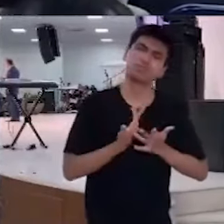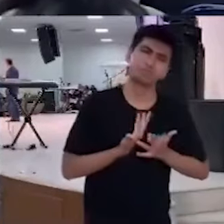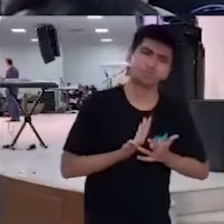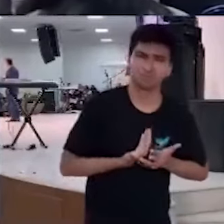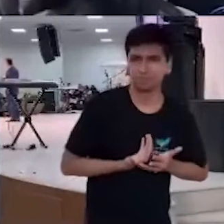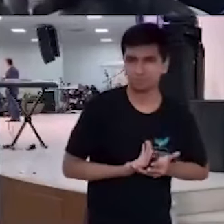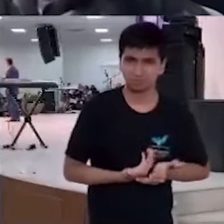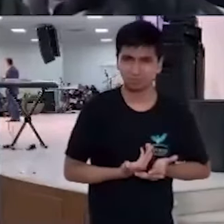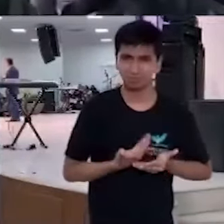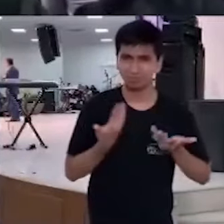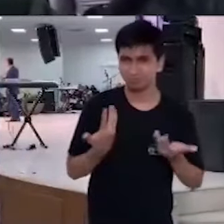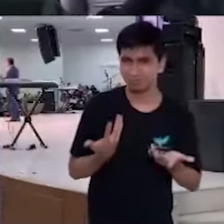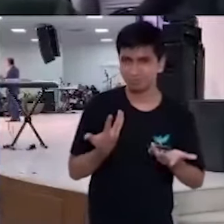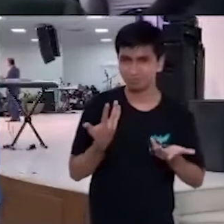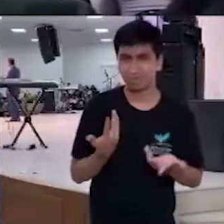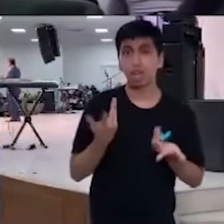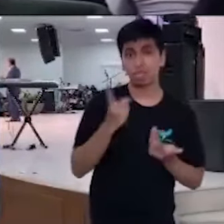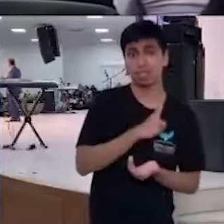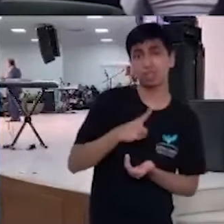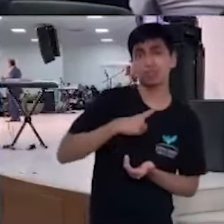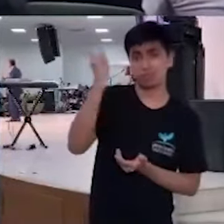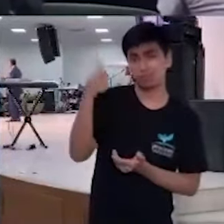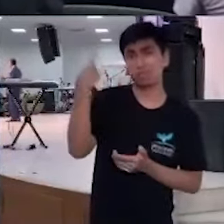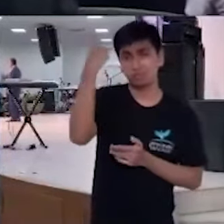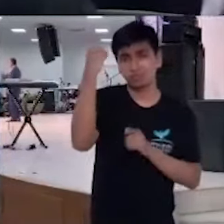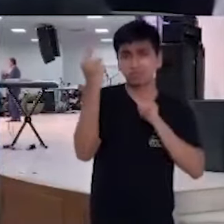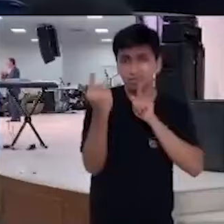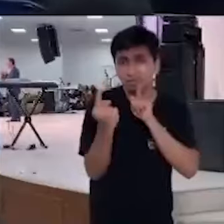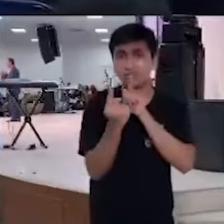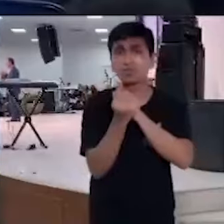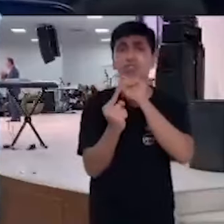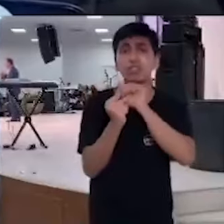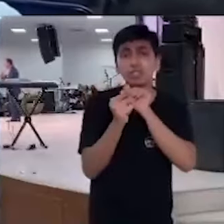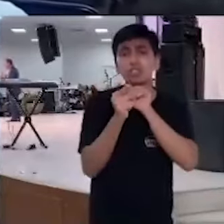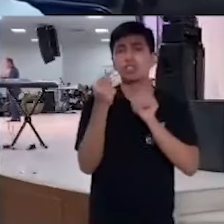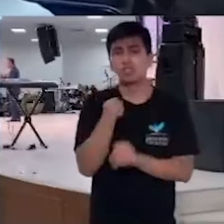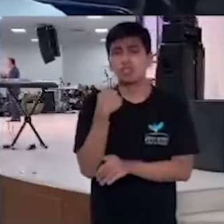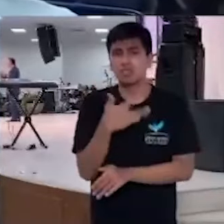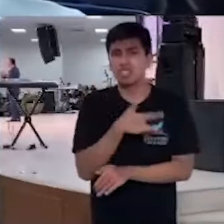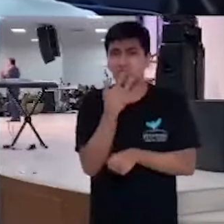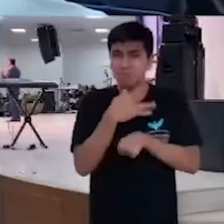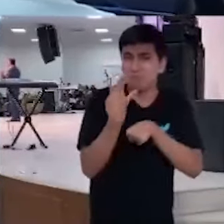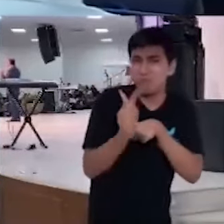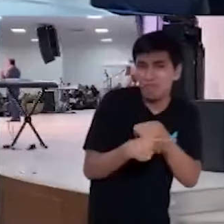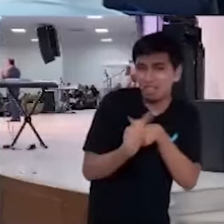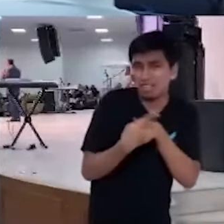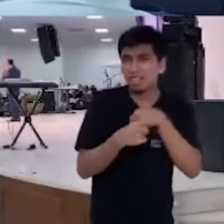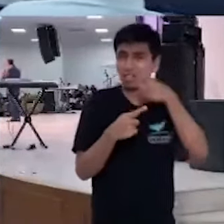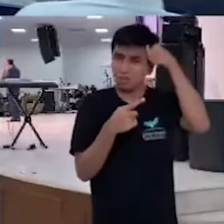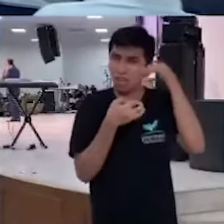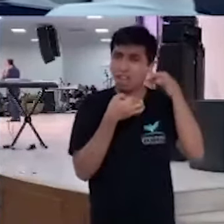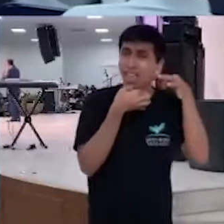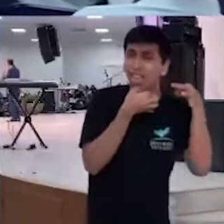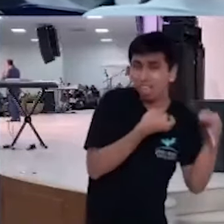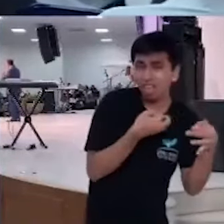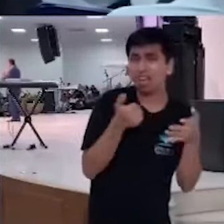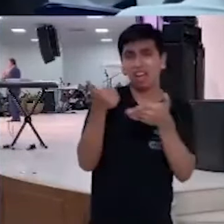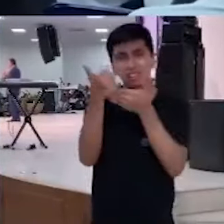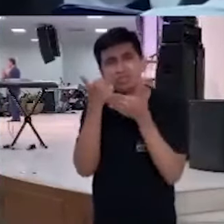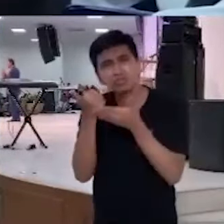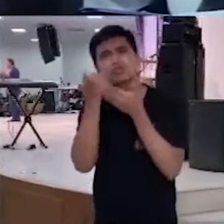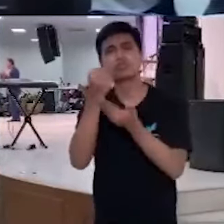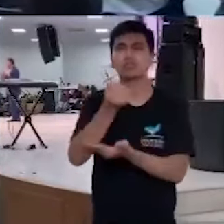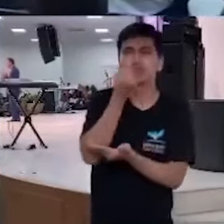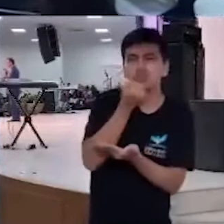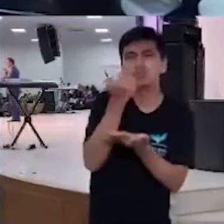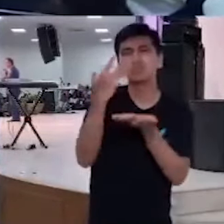es antes. Pastor, me siento vulnerable. Pastor, me siento débil. Pastor, me siento atraído por esta chica, por